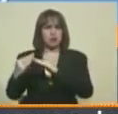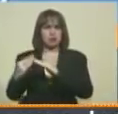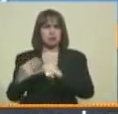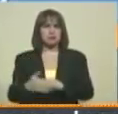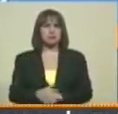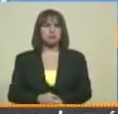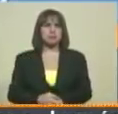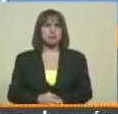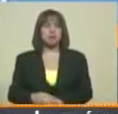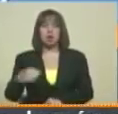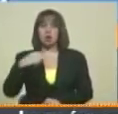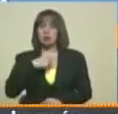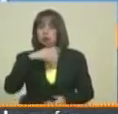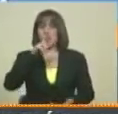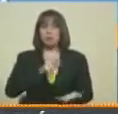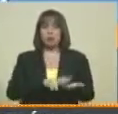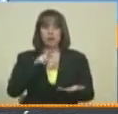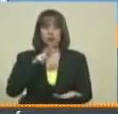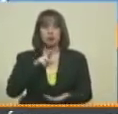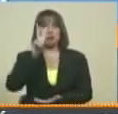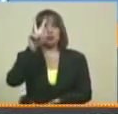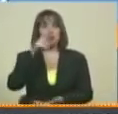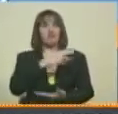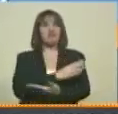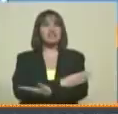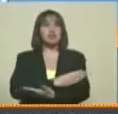Estoy aprobando